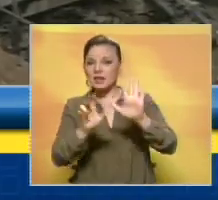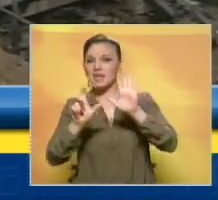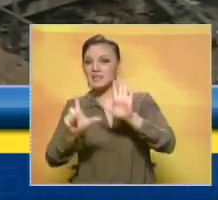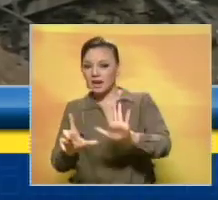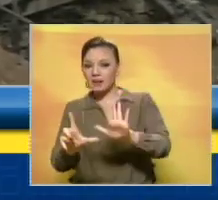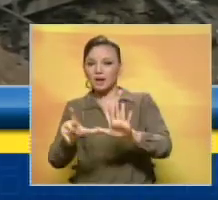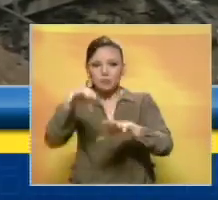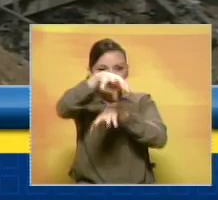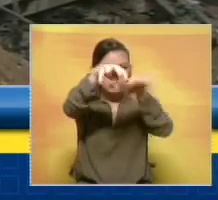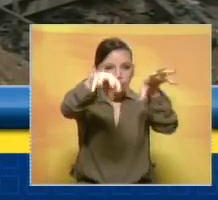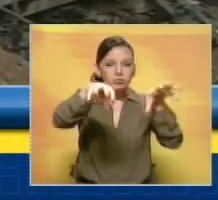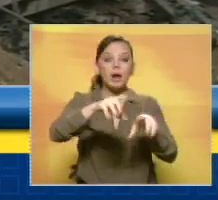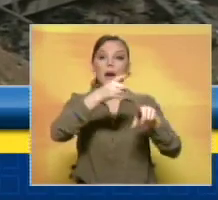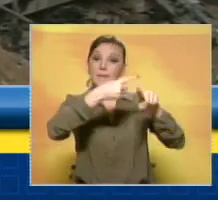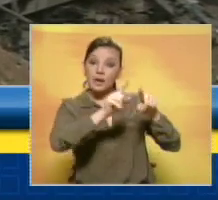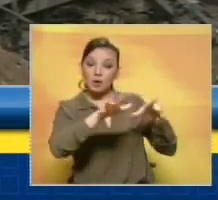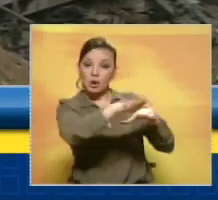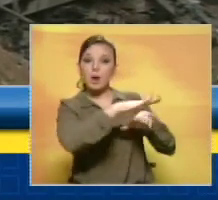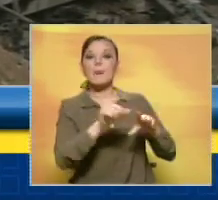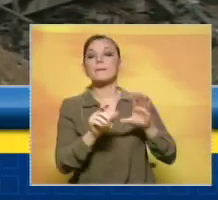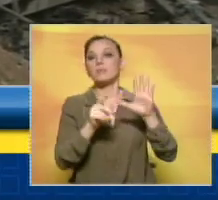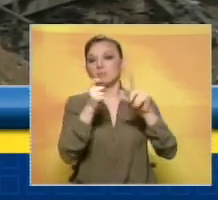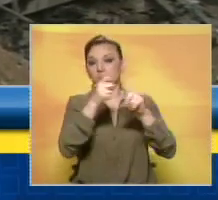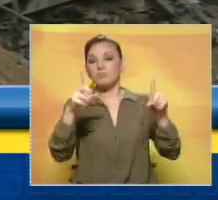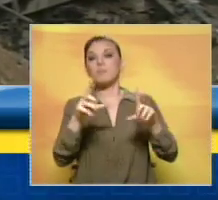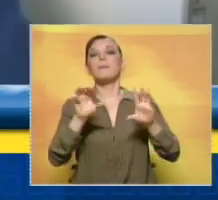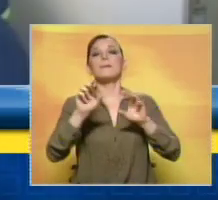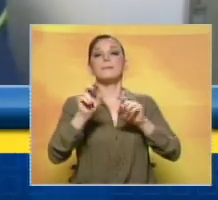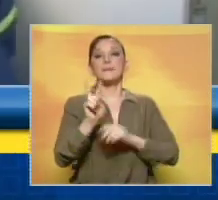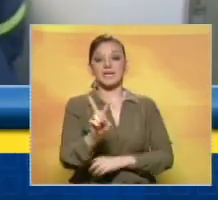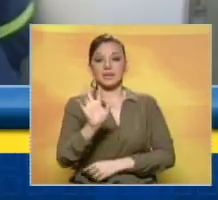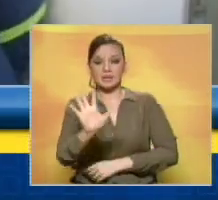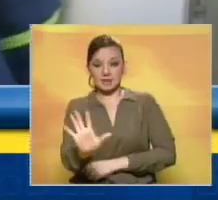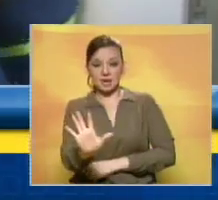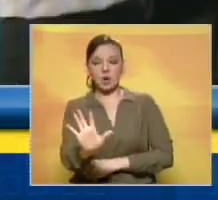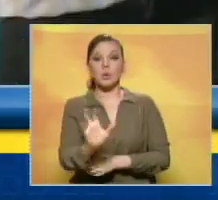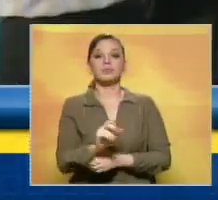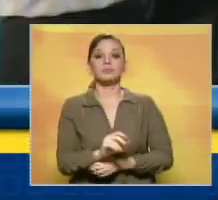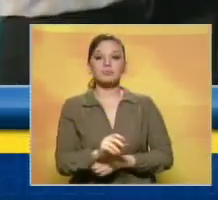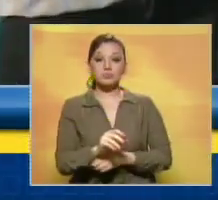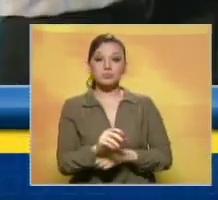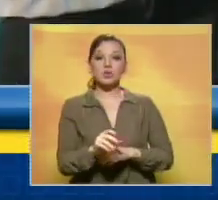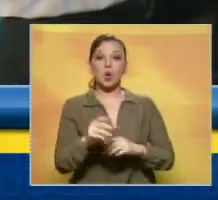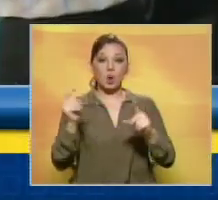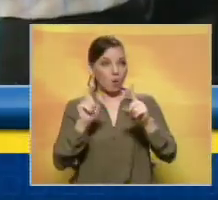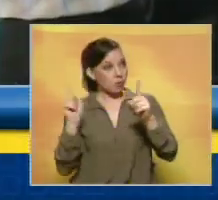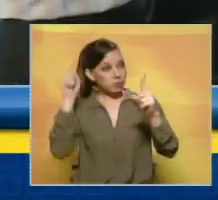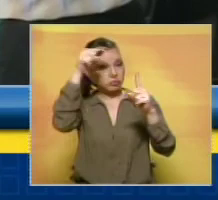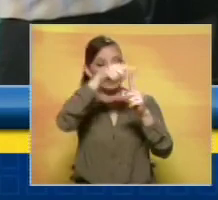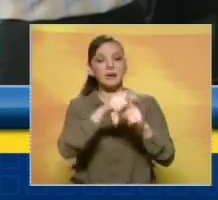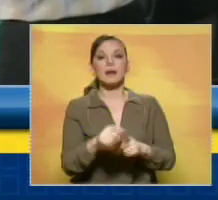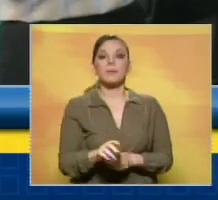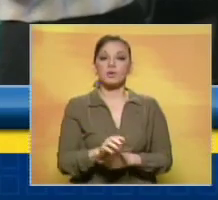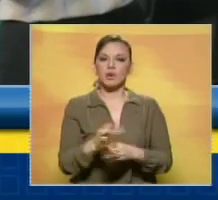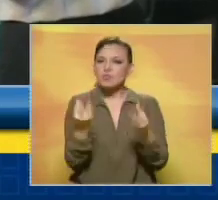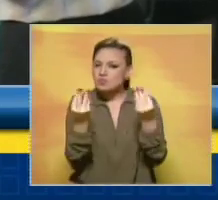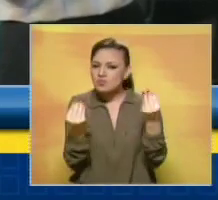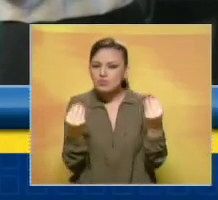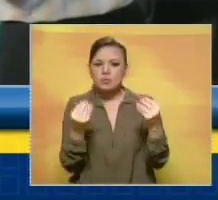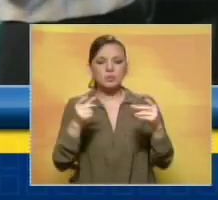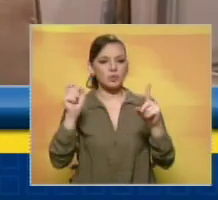milicias palestinas dispararon al menos 25 cohetes. 3.700 palestinos y 150